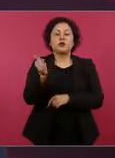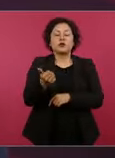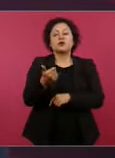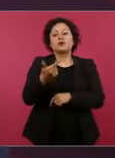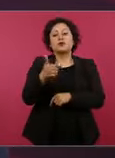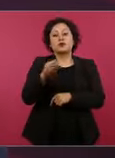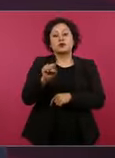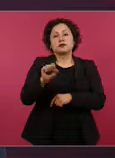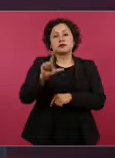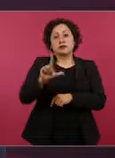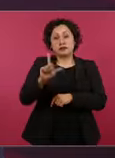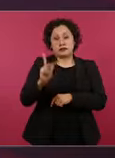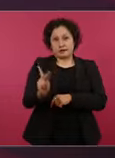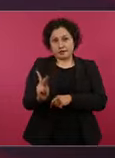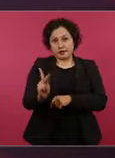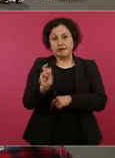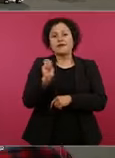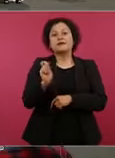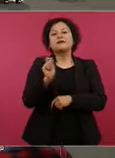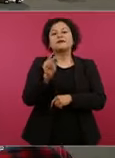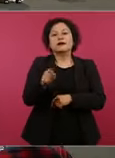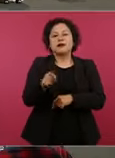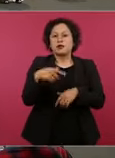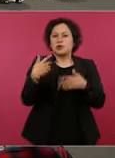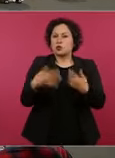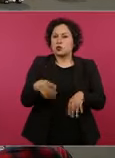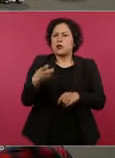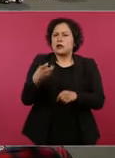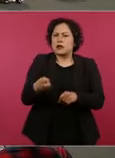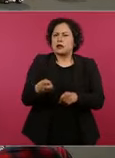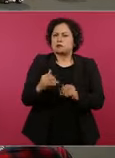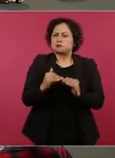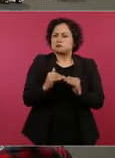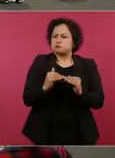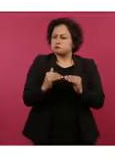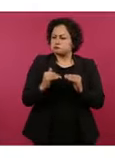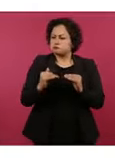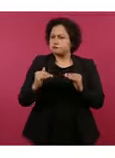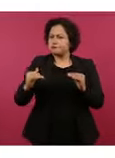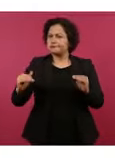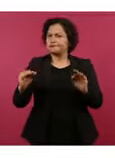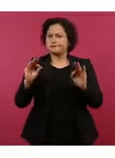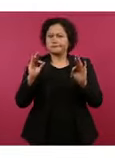venido comentando, es un mercado ya muy estable desde que también